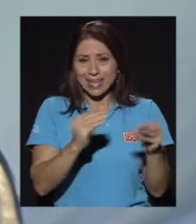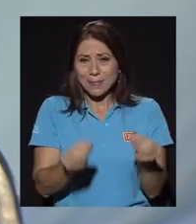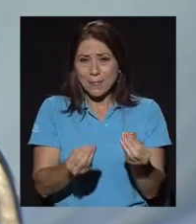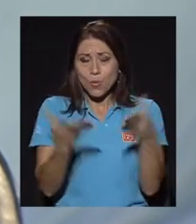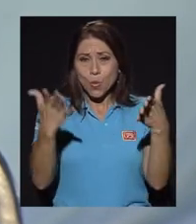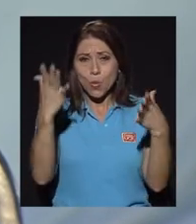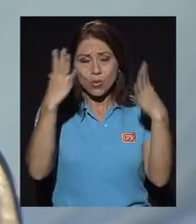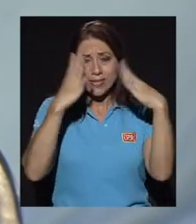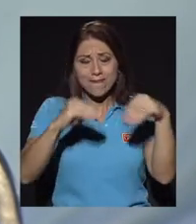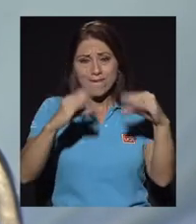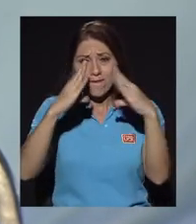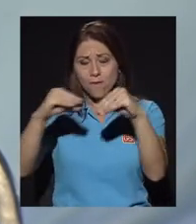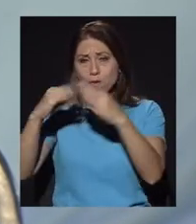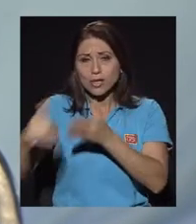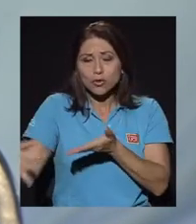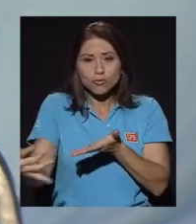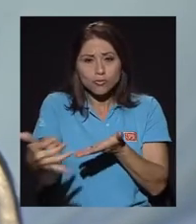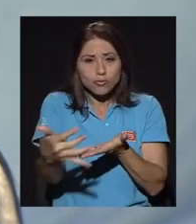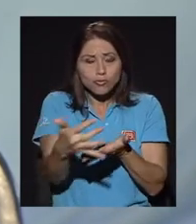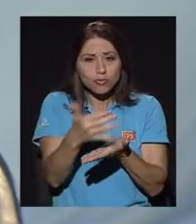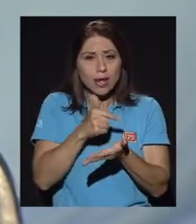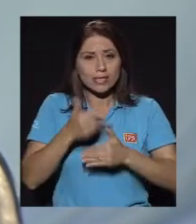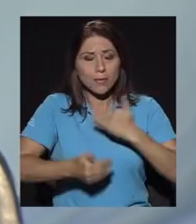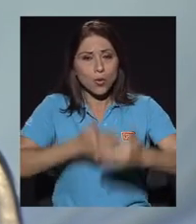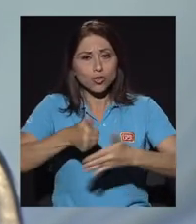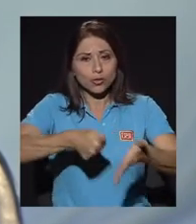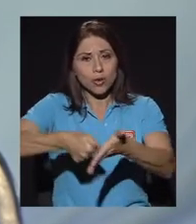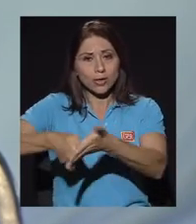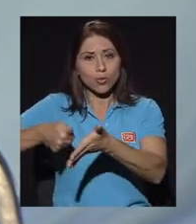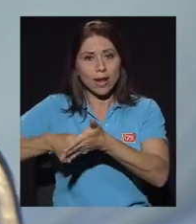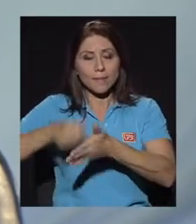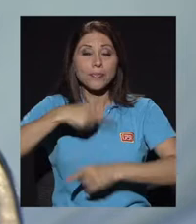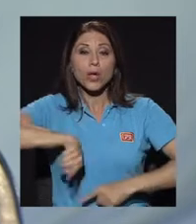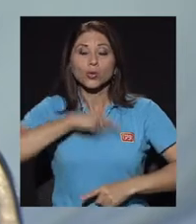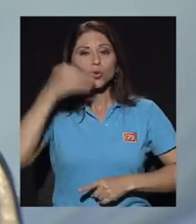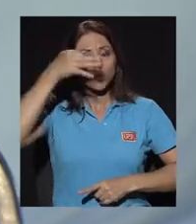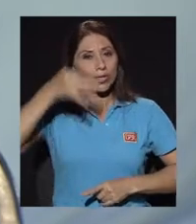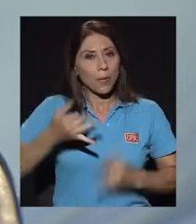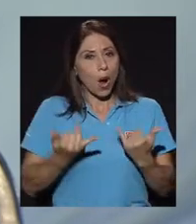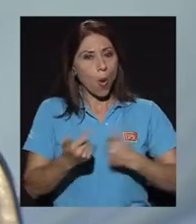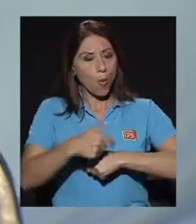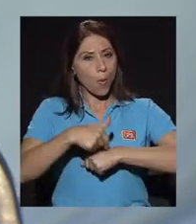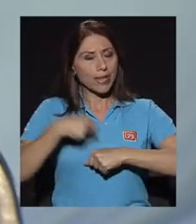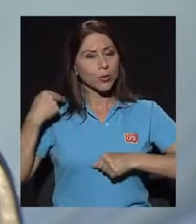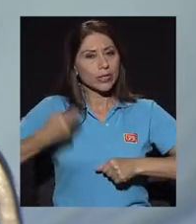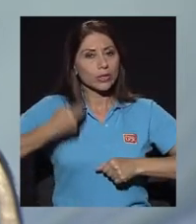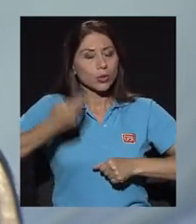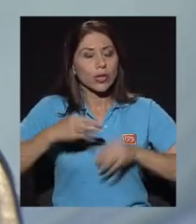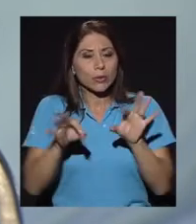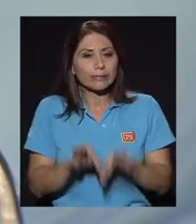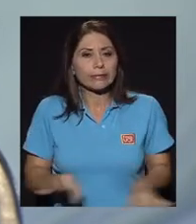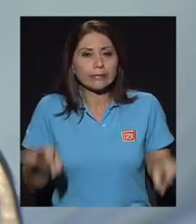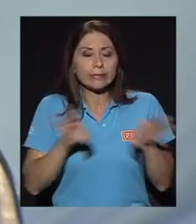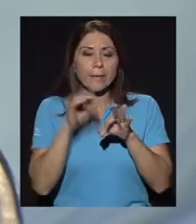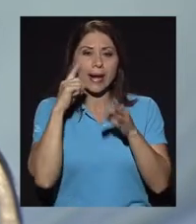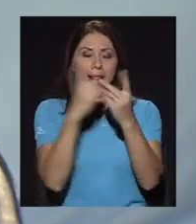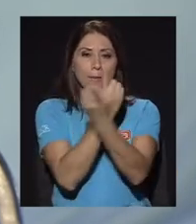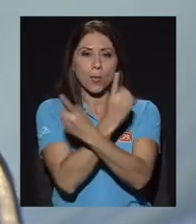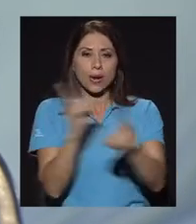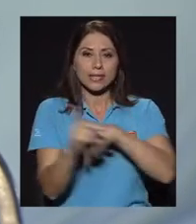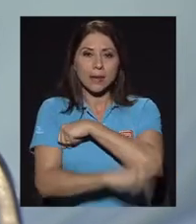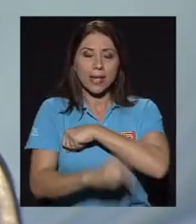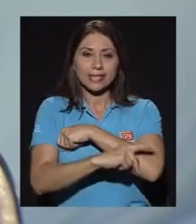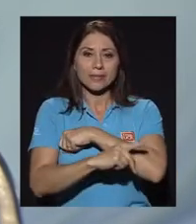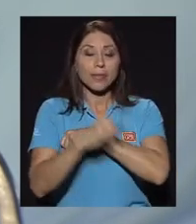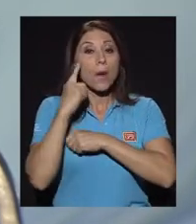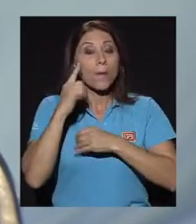la mayor cantidad de información posible sobre este proceso electoral. Consideramos que estamos en un momento histórico para la democracia del país, pues